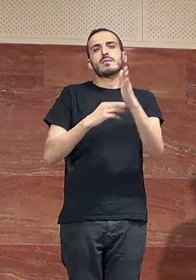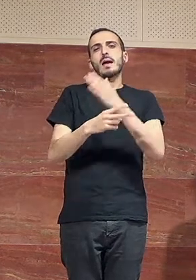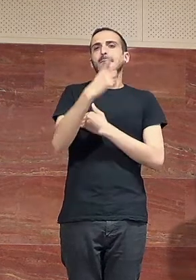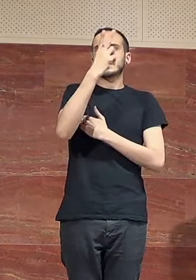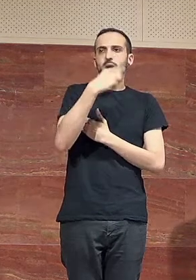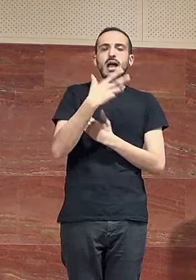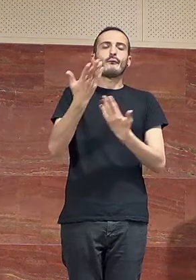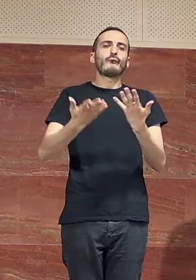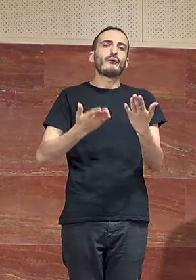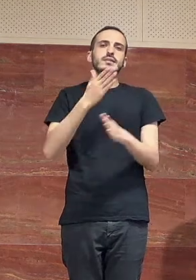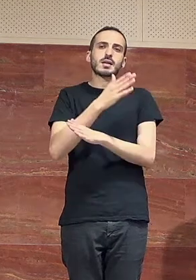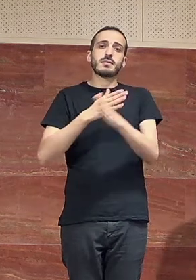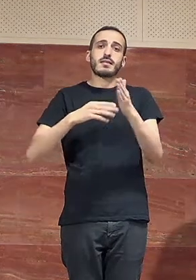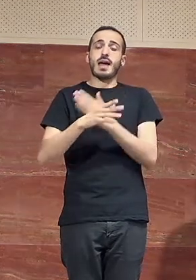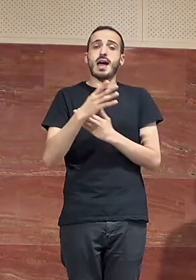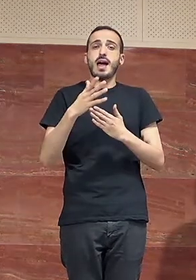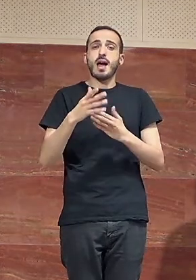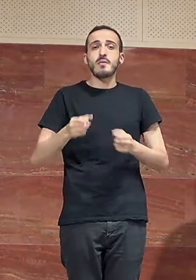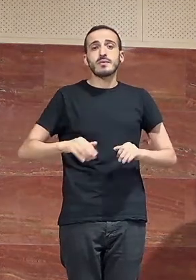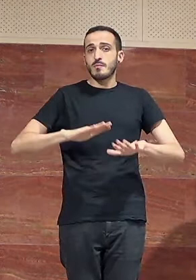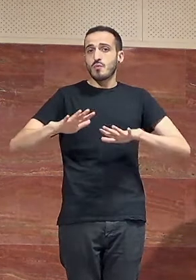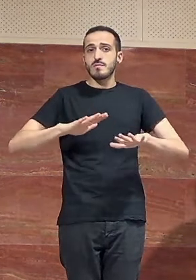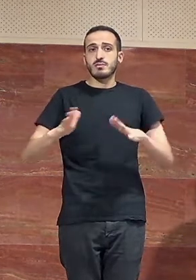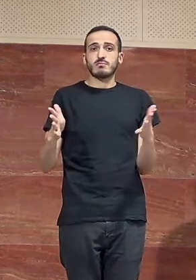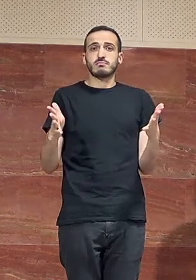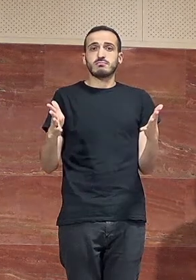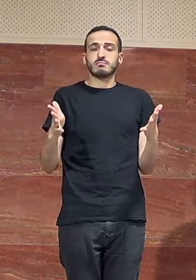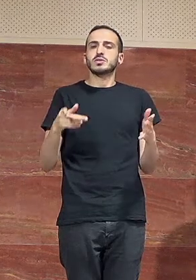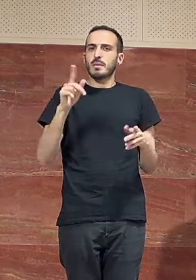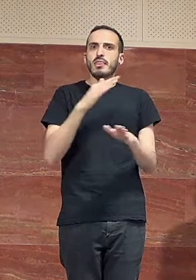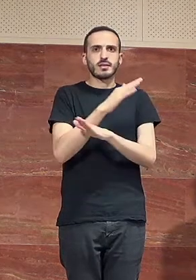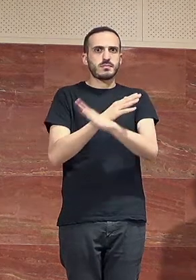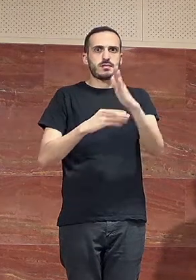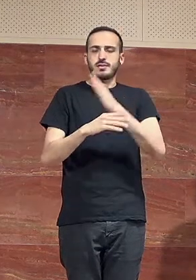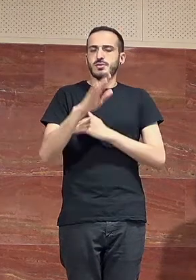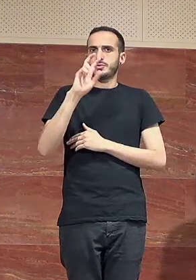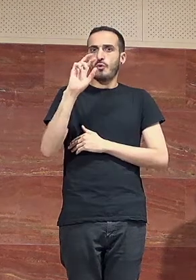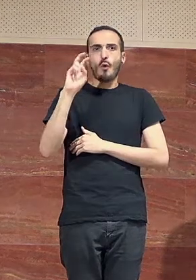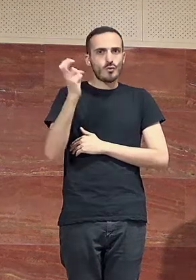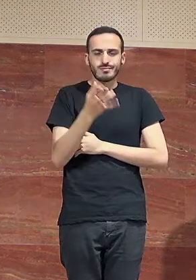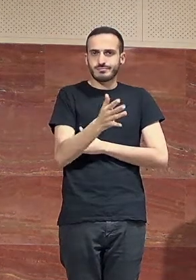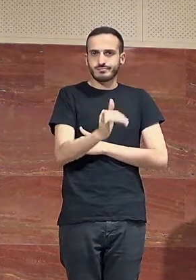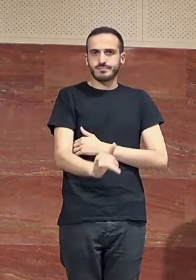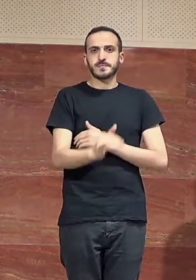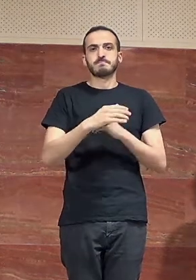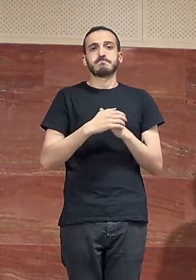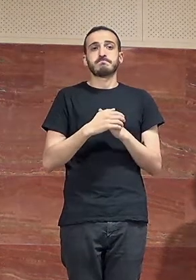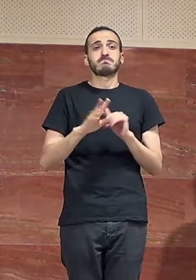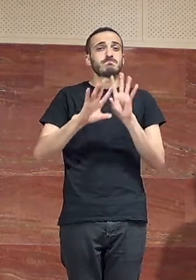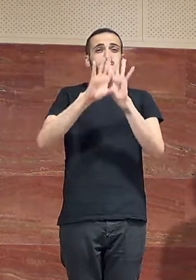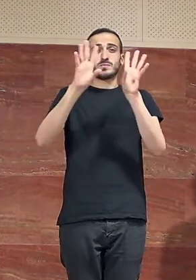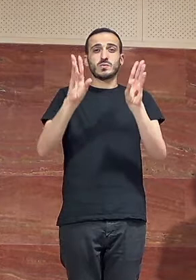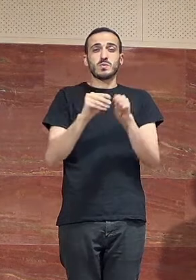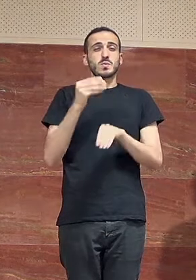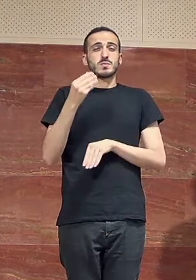con discapacidad motora, pero hay otras discapacidades en las que también hay que pensar. En definitiva, lo que se trata es de que la seguridad